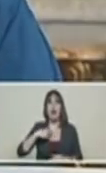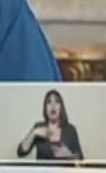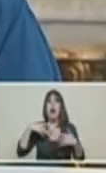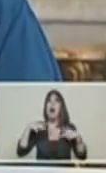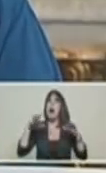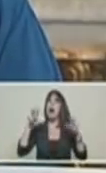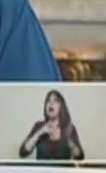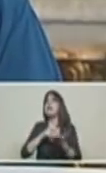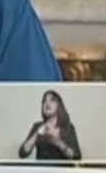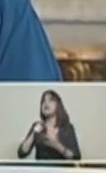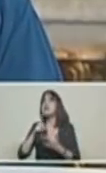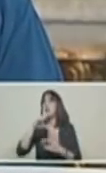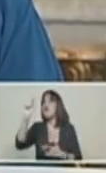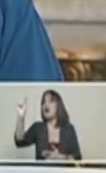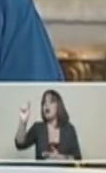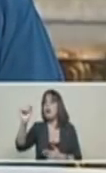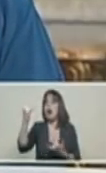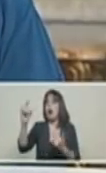falsa.